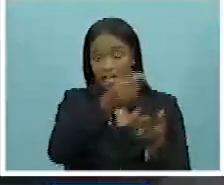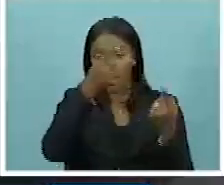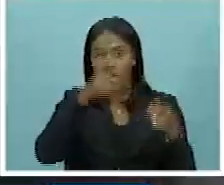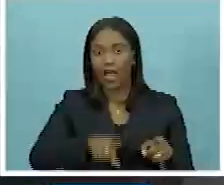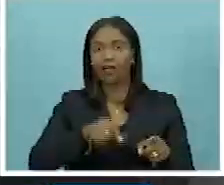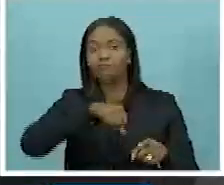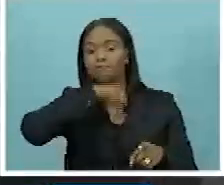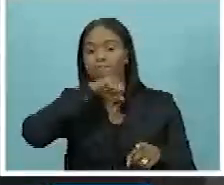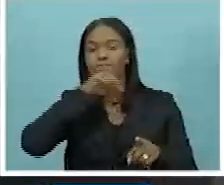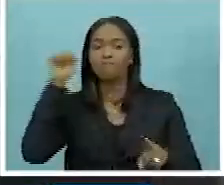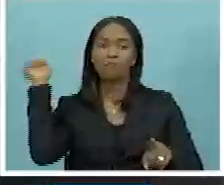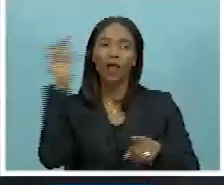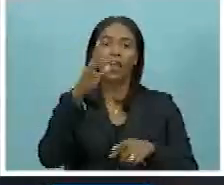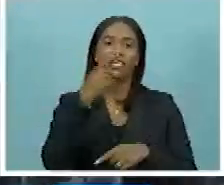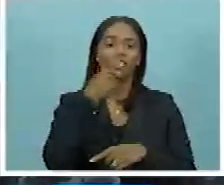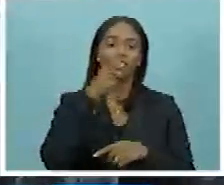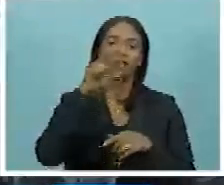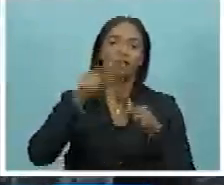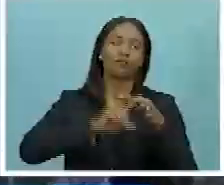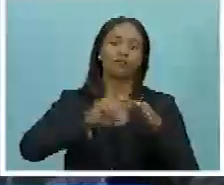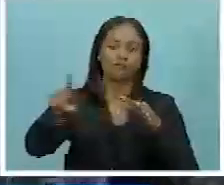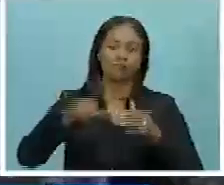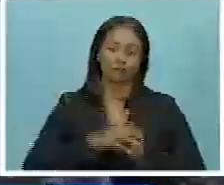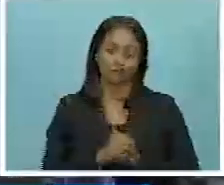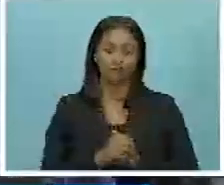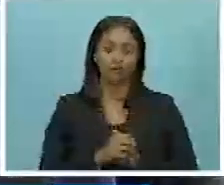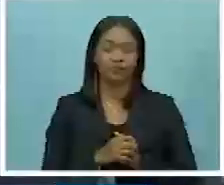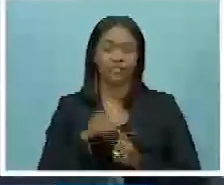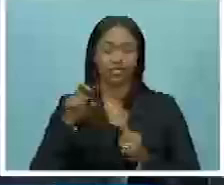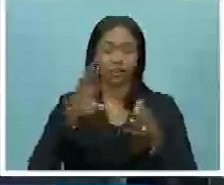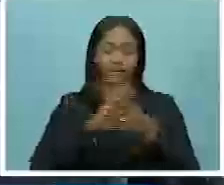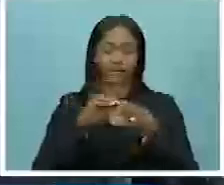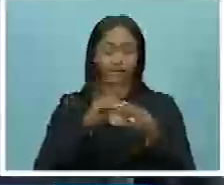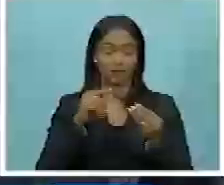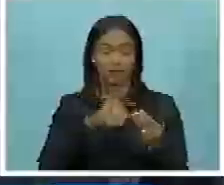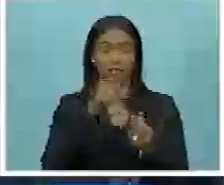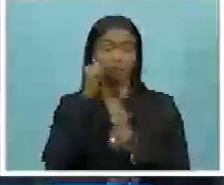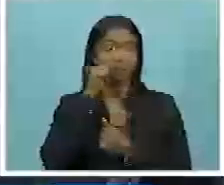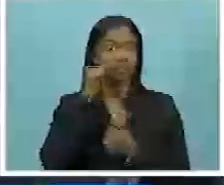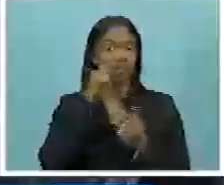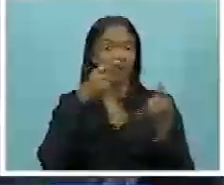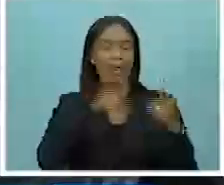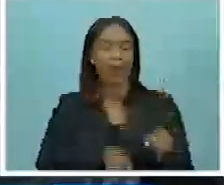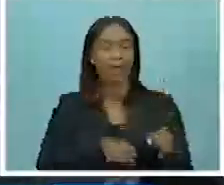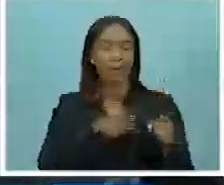la agresión y huyó del lugar. Bueno, precisar que la víctima de este caso